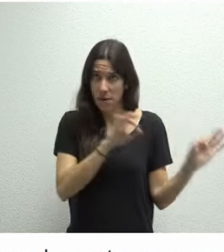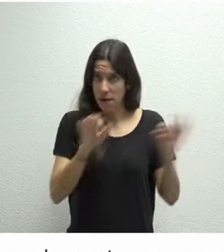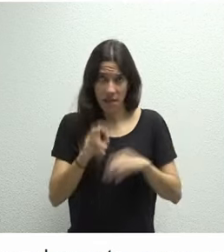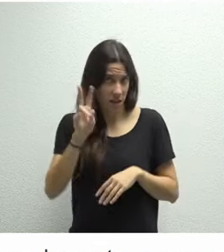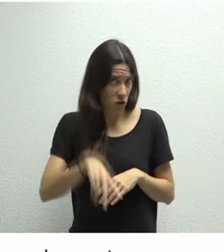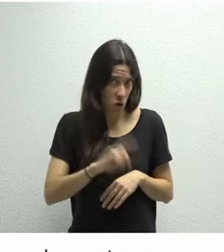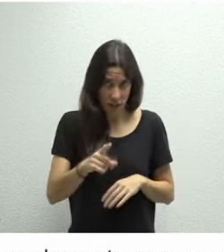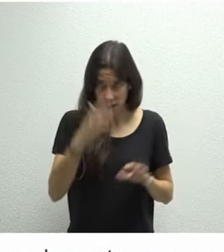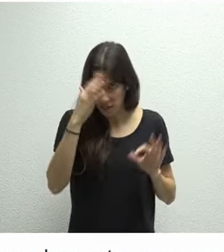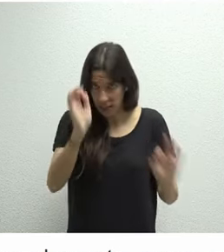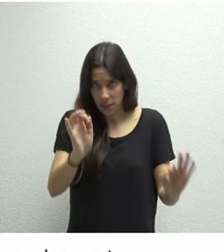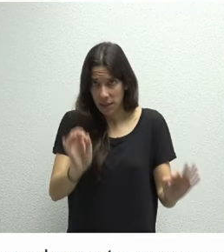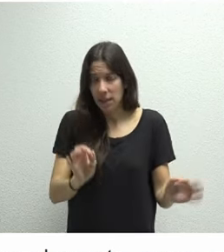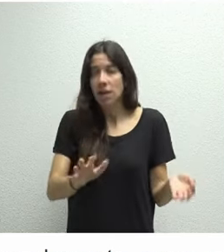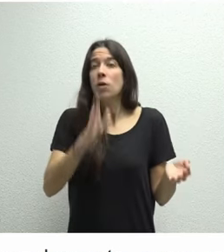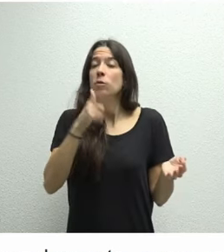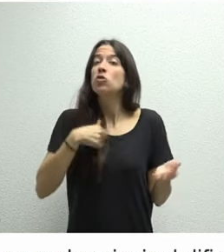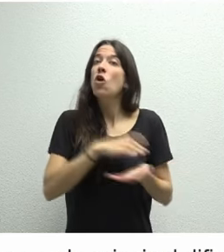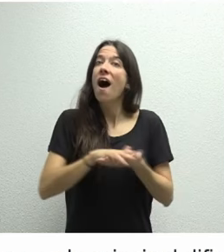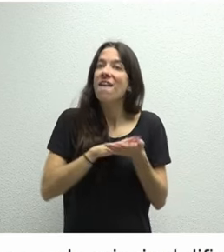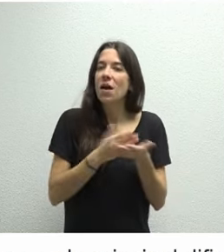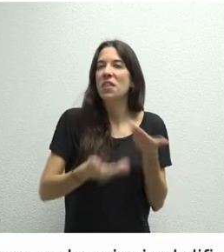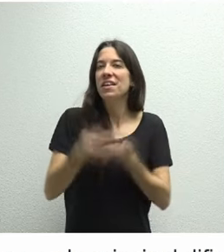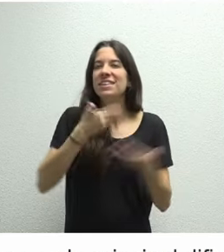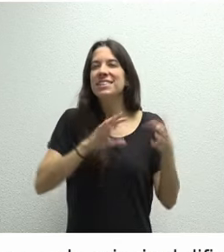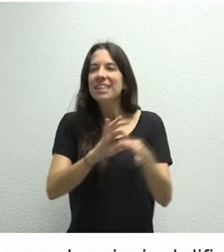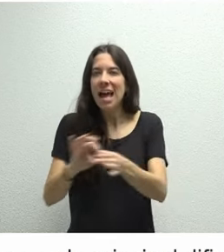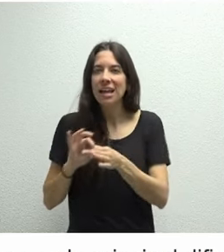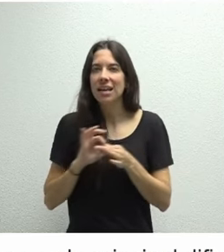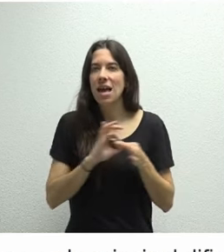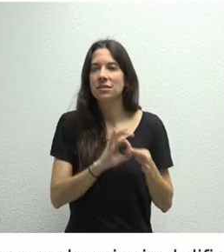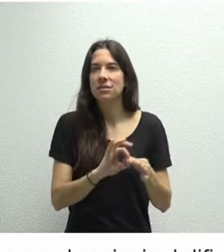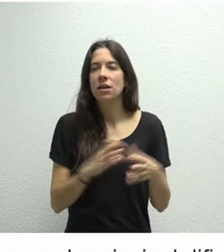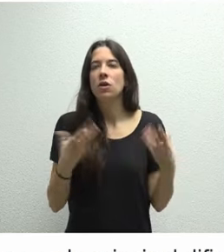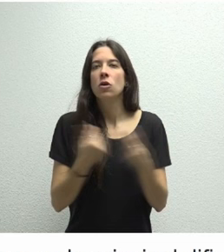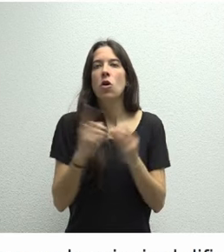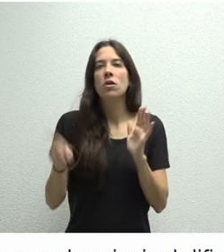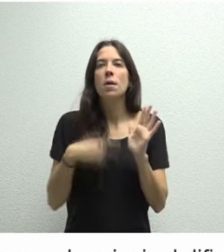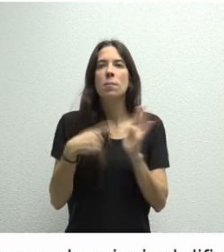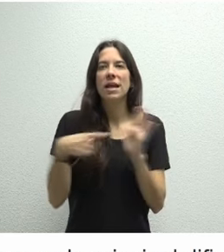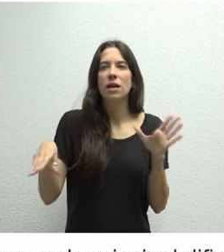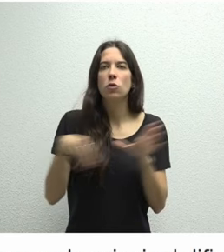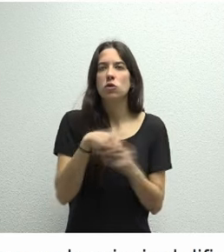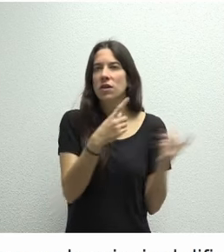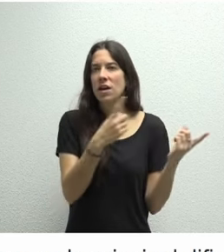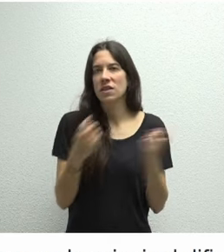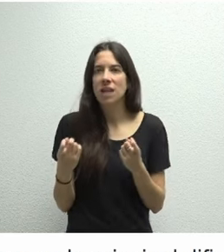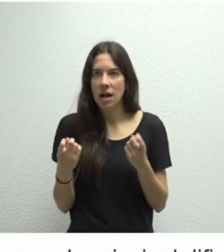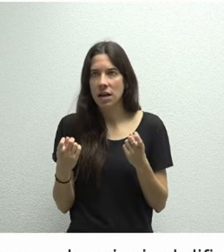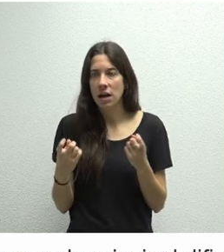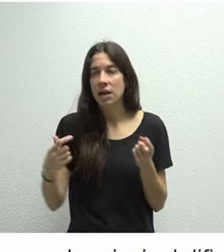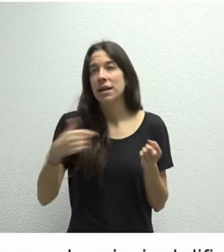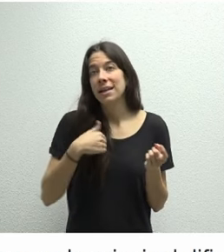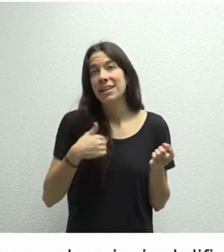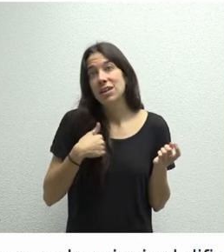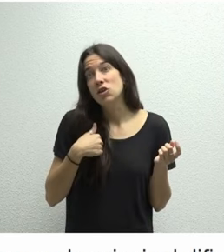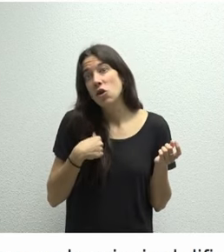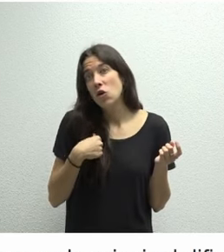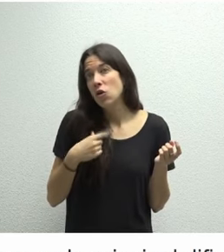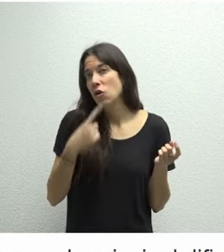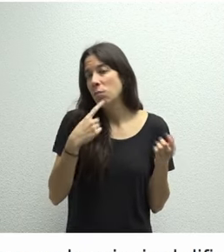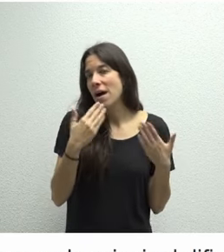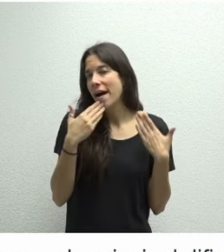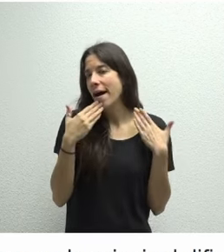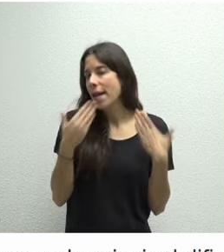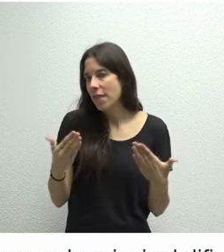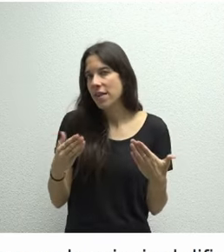ahí esa sinergia con con con plena inclusión y yo eh le doy mucho las gracias a